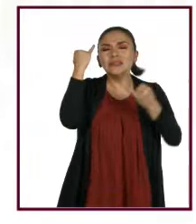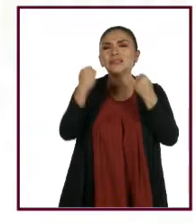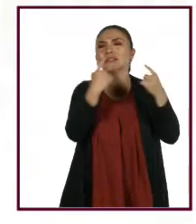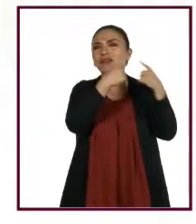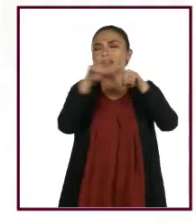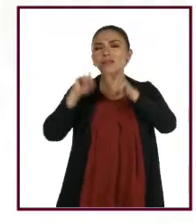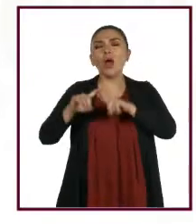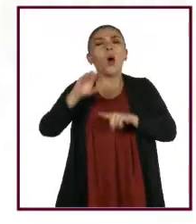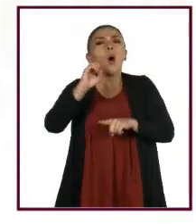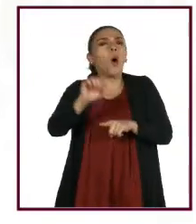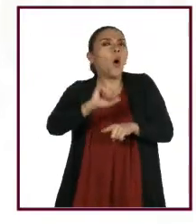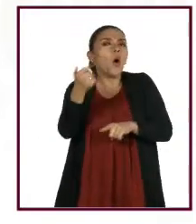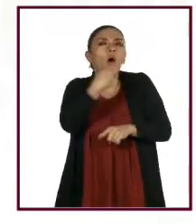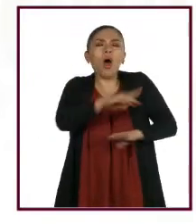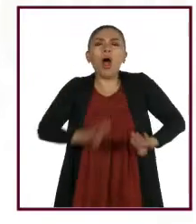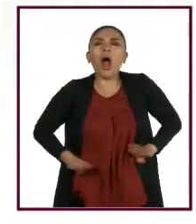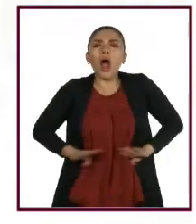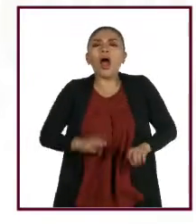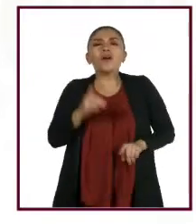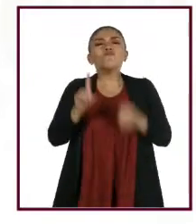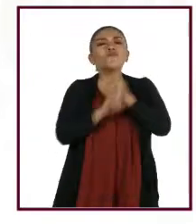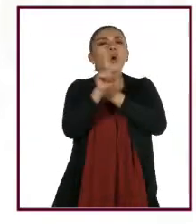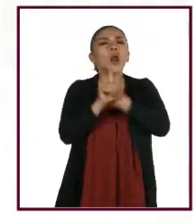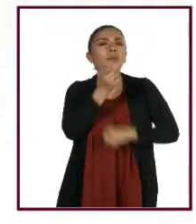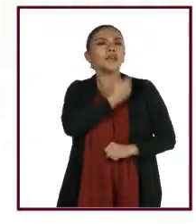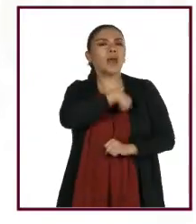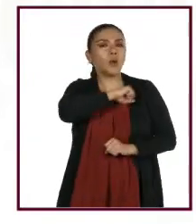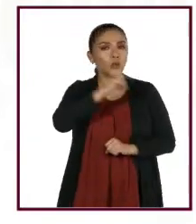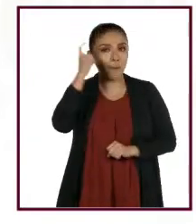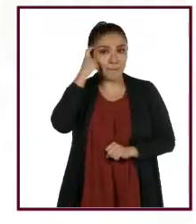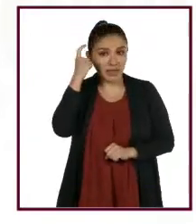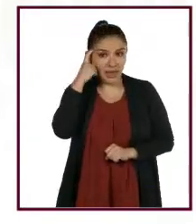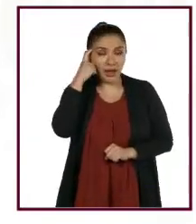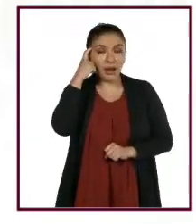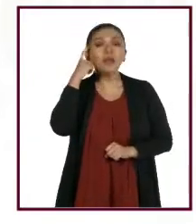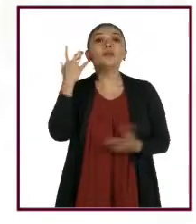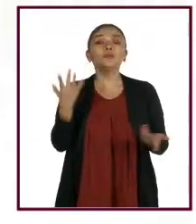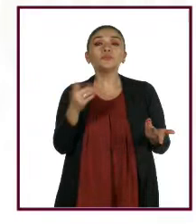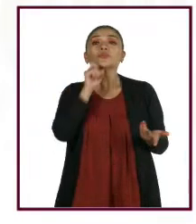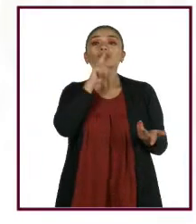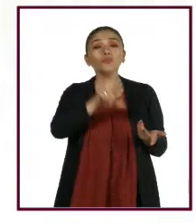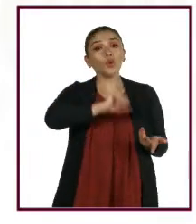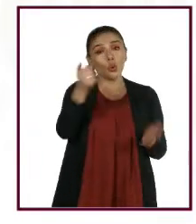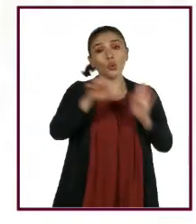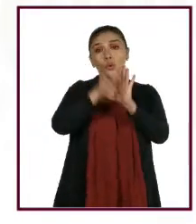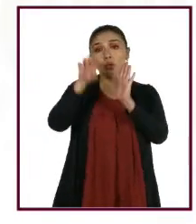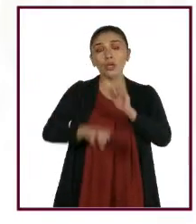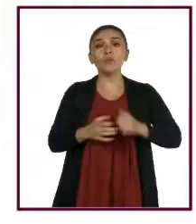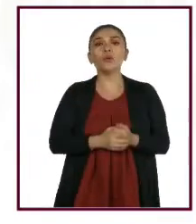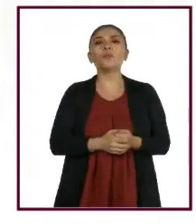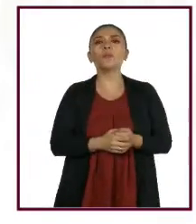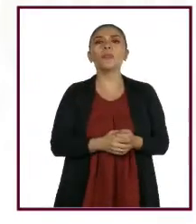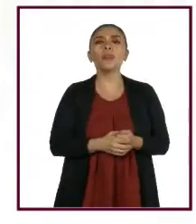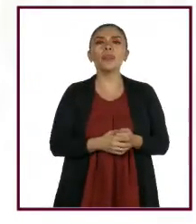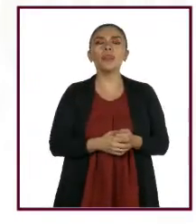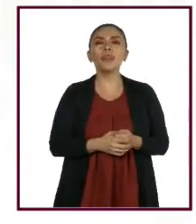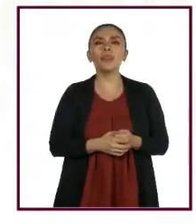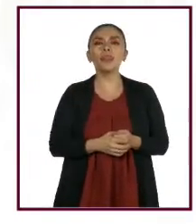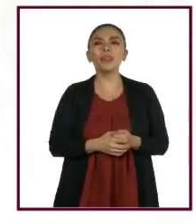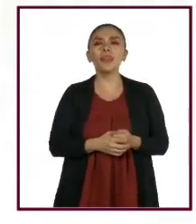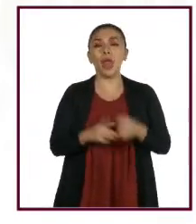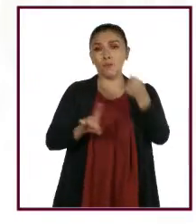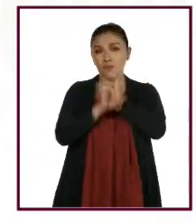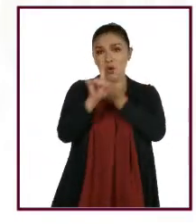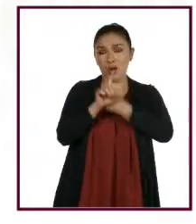psicótico o cualquier otra condición de salud mental. Y también tenemos el otro ejemplo donde el